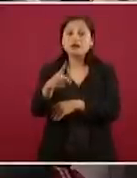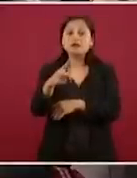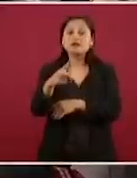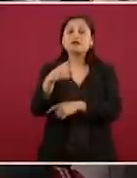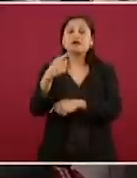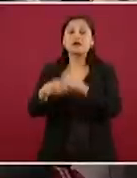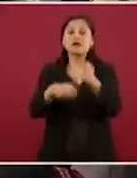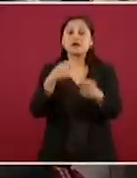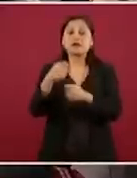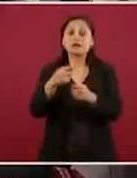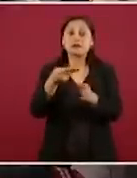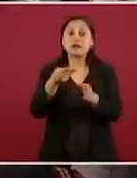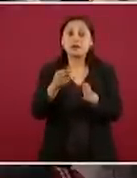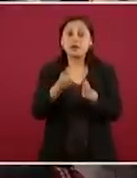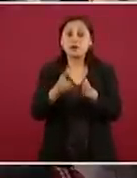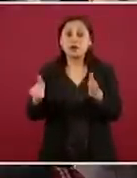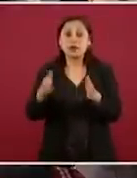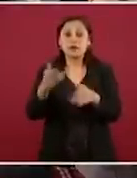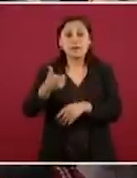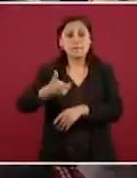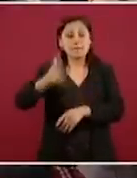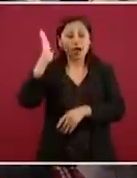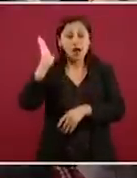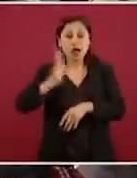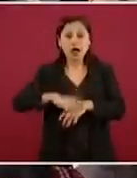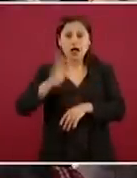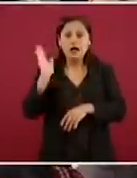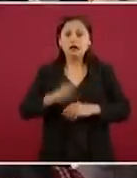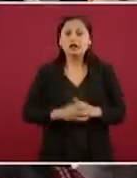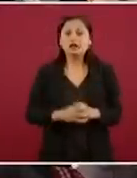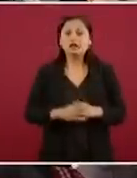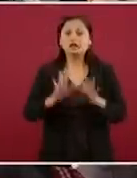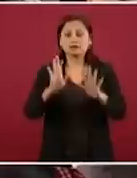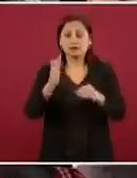Hoy, a ver si la ponemos también. Aprovechar, pues,